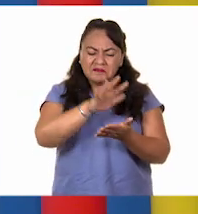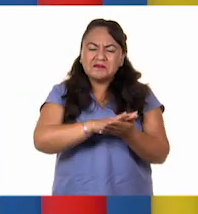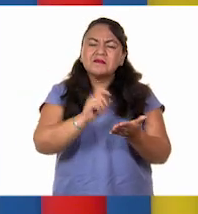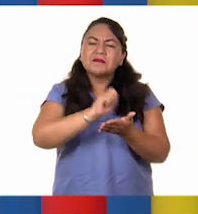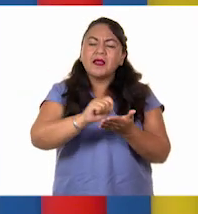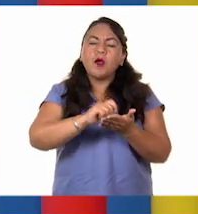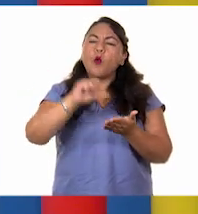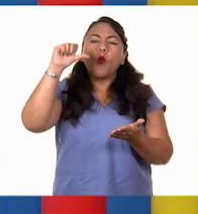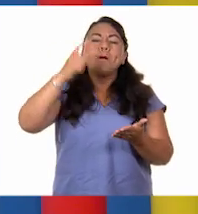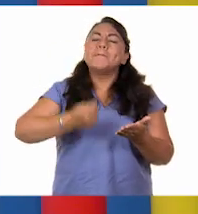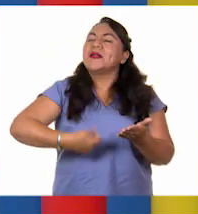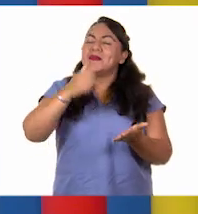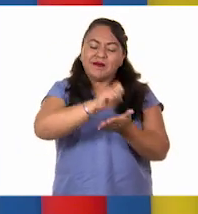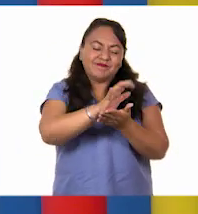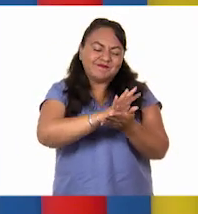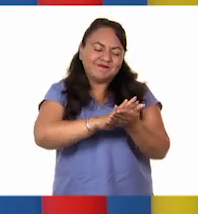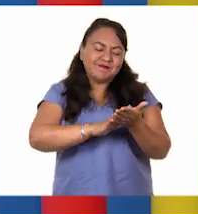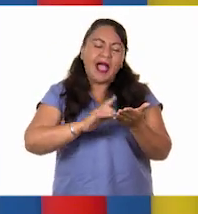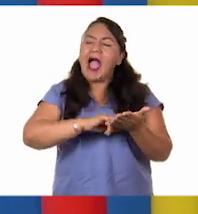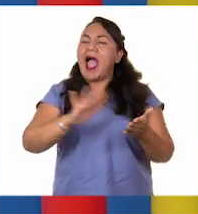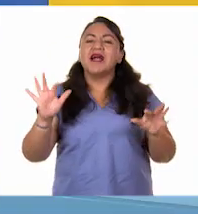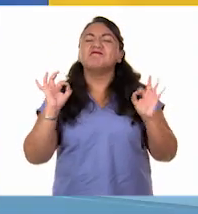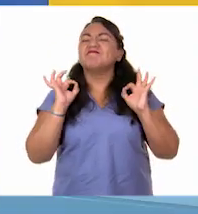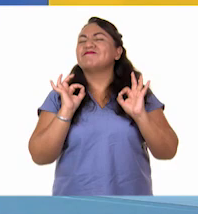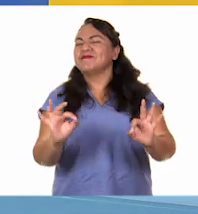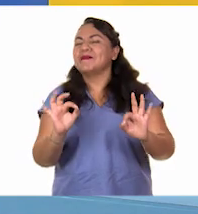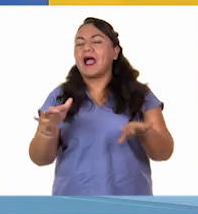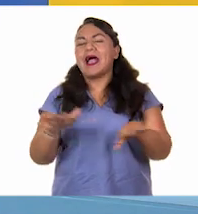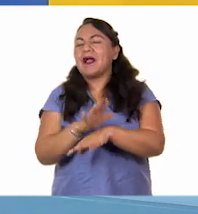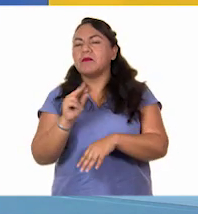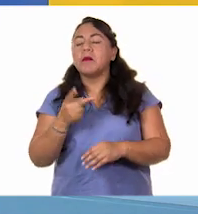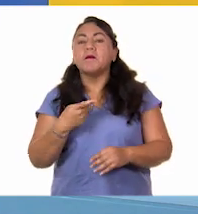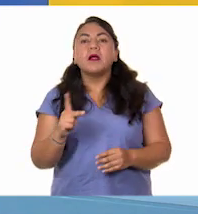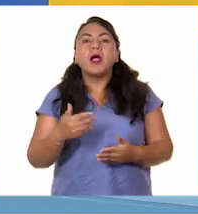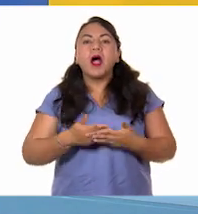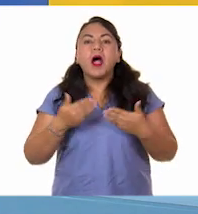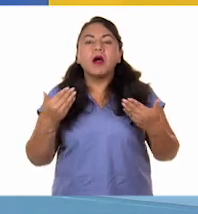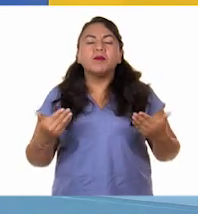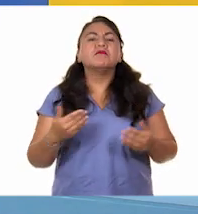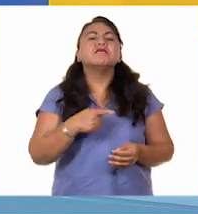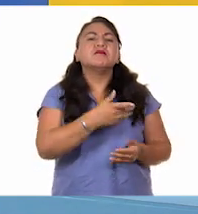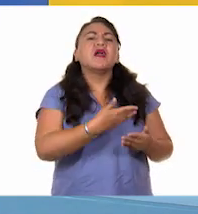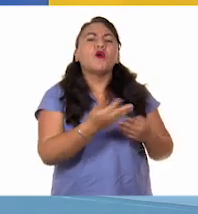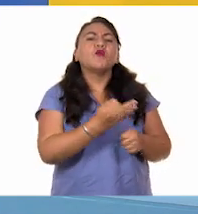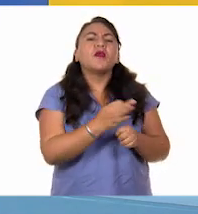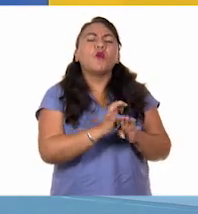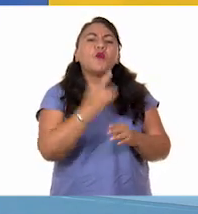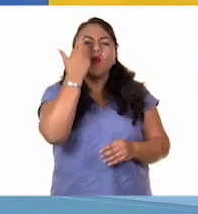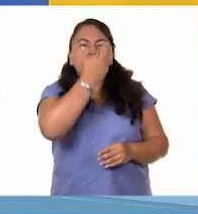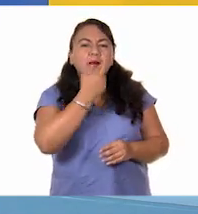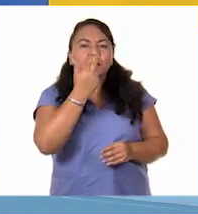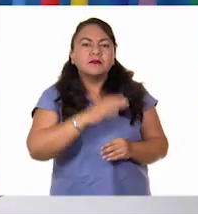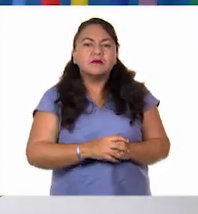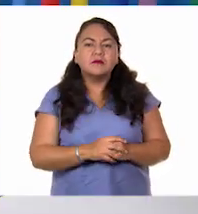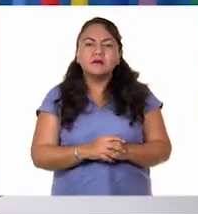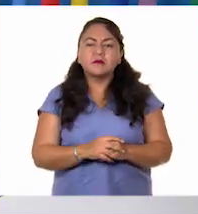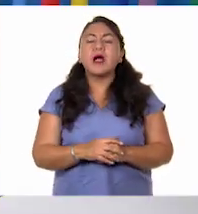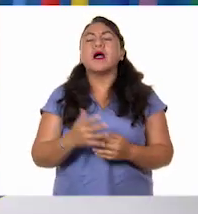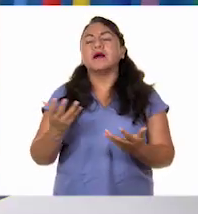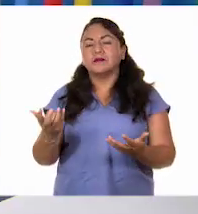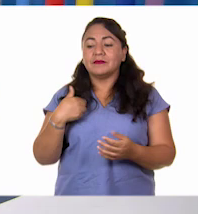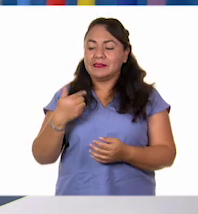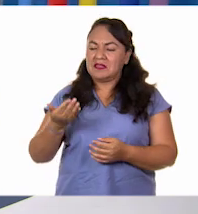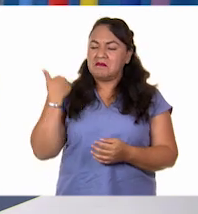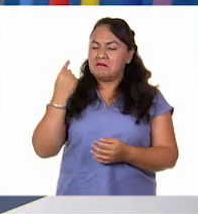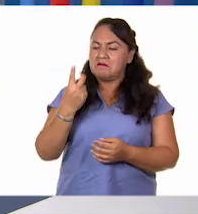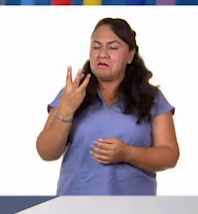bien a la primera y casi no les hacía cambios. Y ahora, ¿cómo revisas los que escribes? Bueno, hace